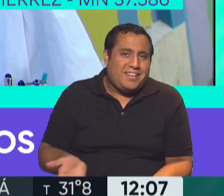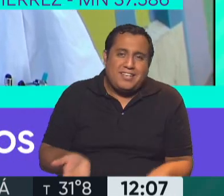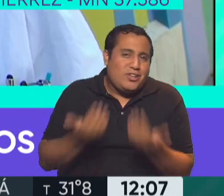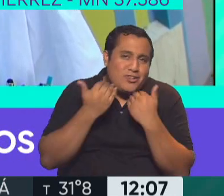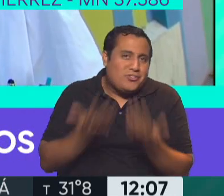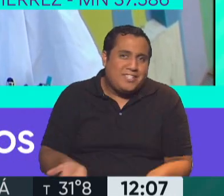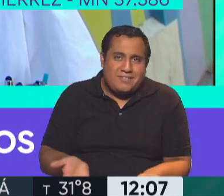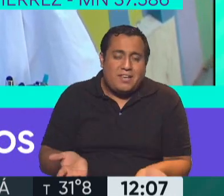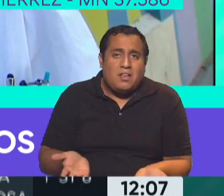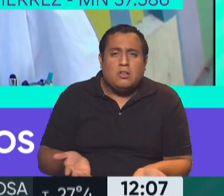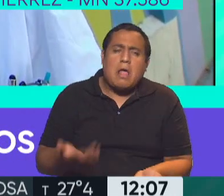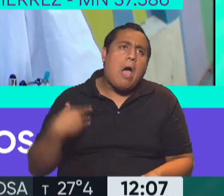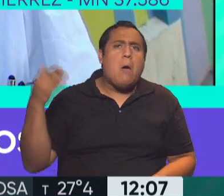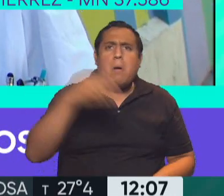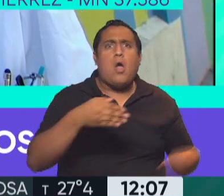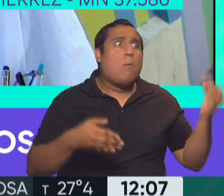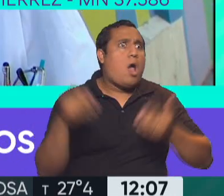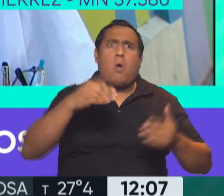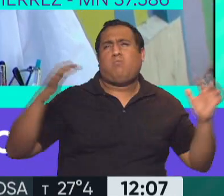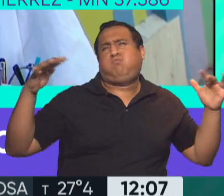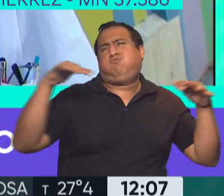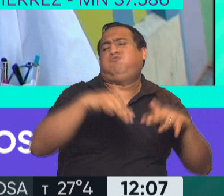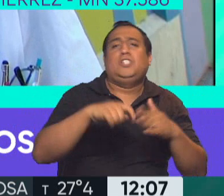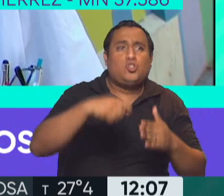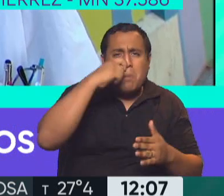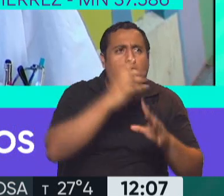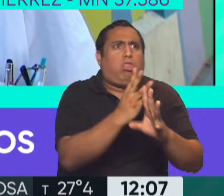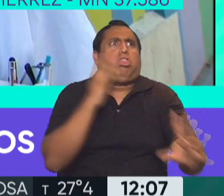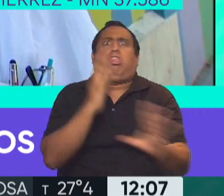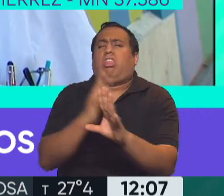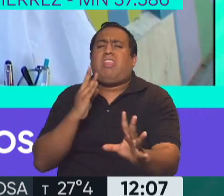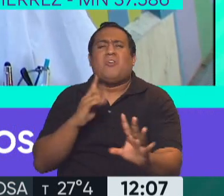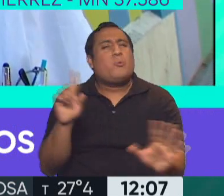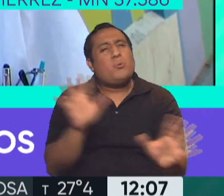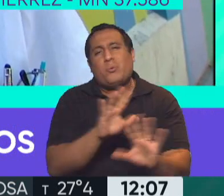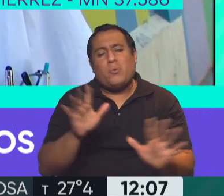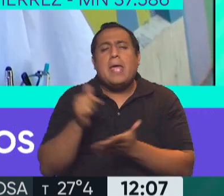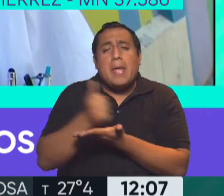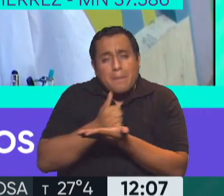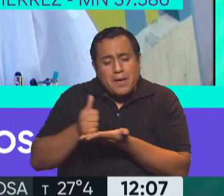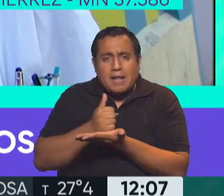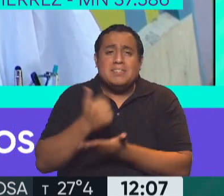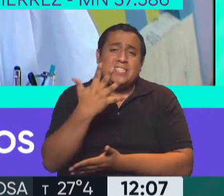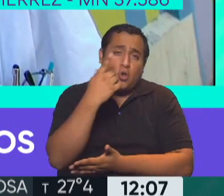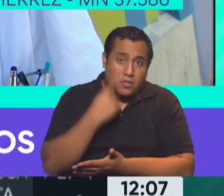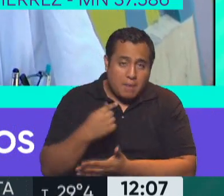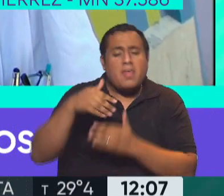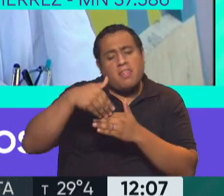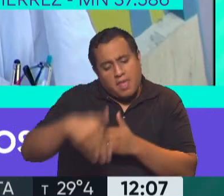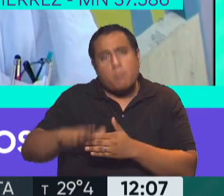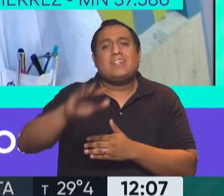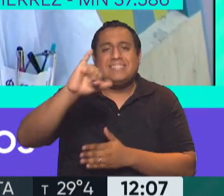a saturar los lugares de testeo y si no esperemos varios días, 5 días y ahí nos